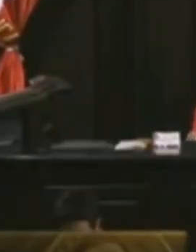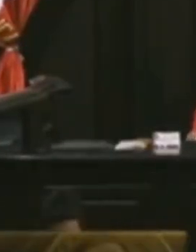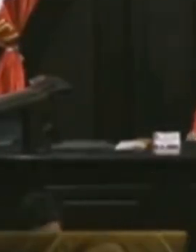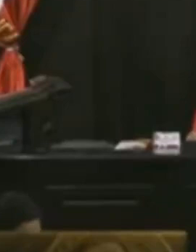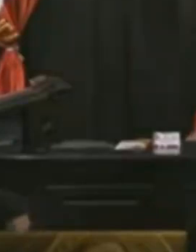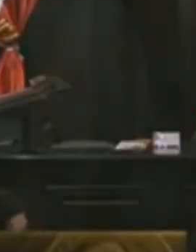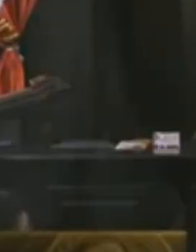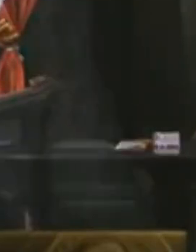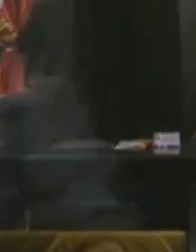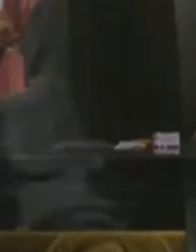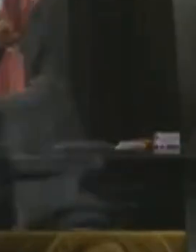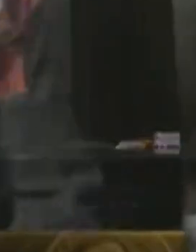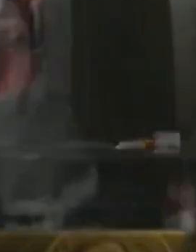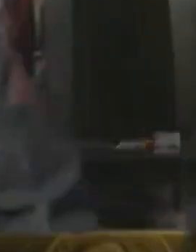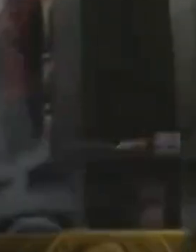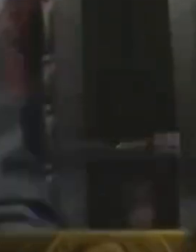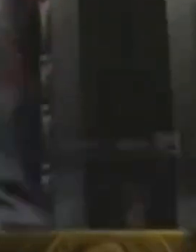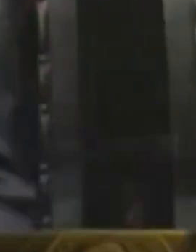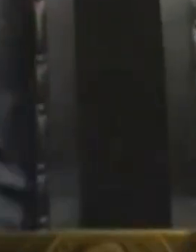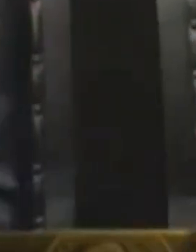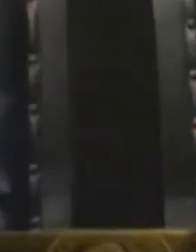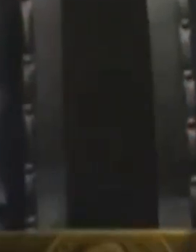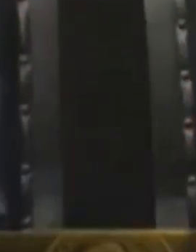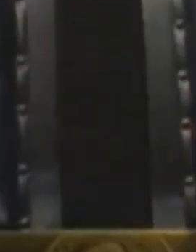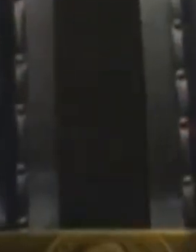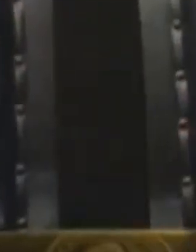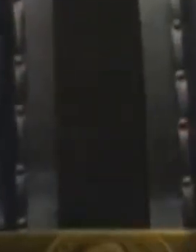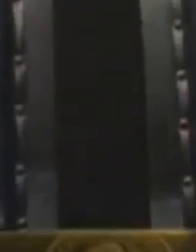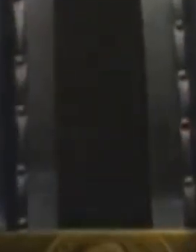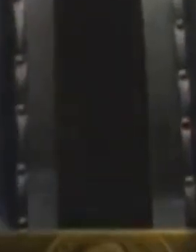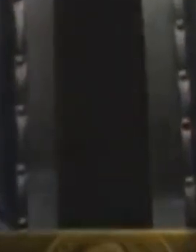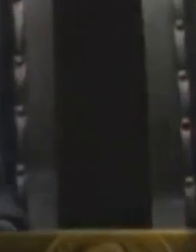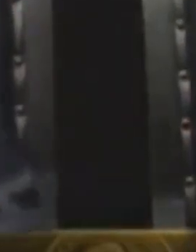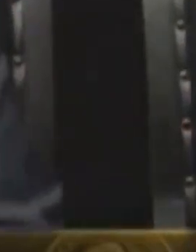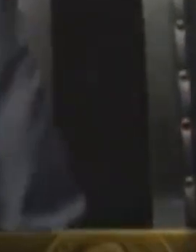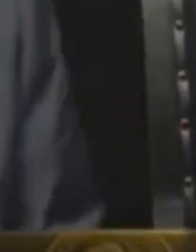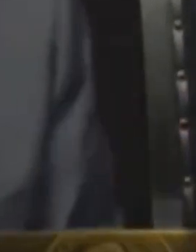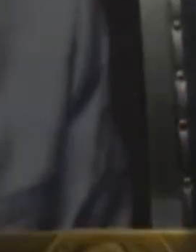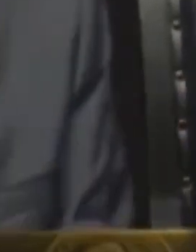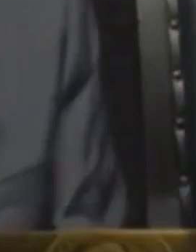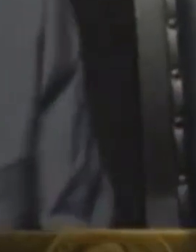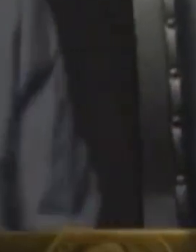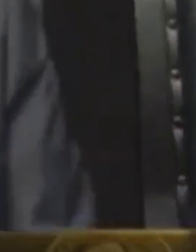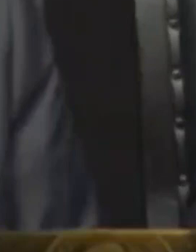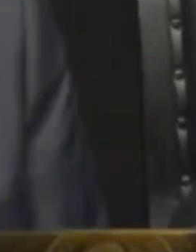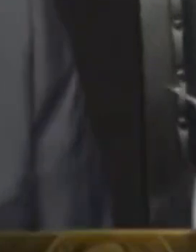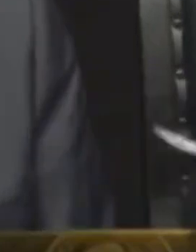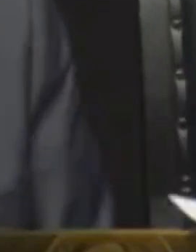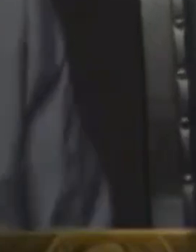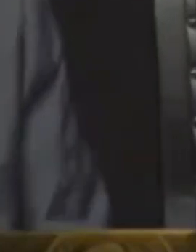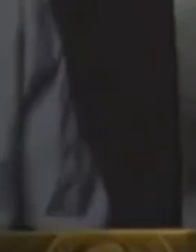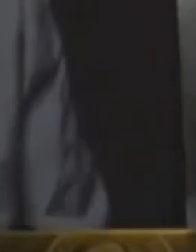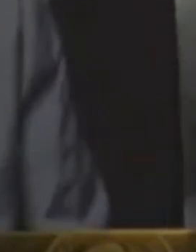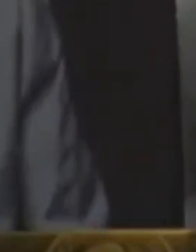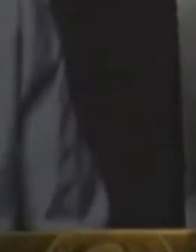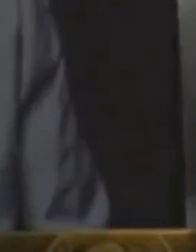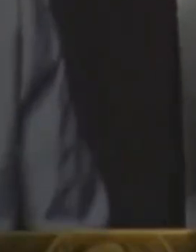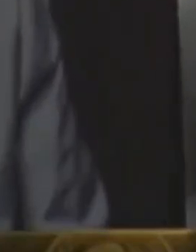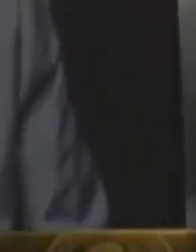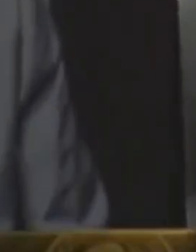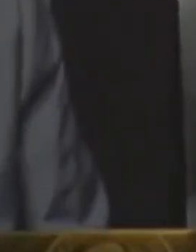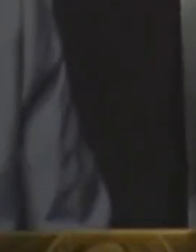A nombre del Senado de la República, expreso